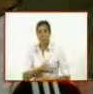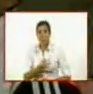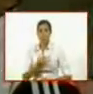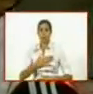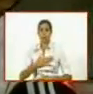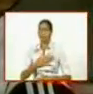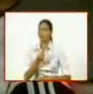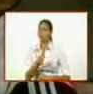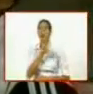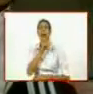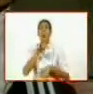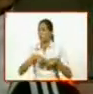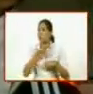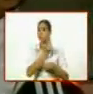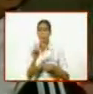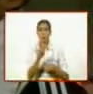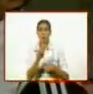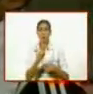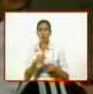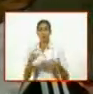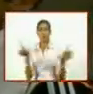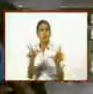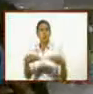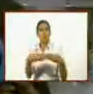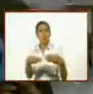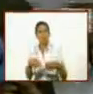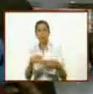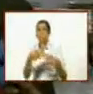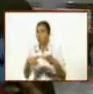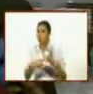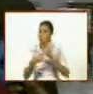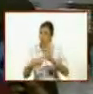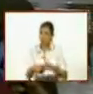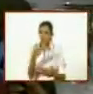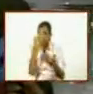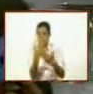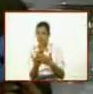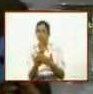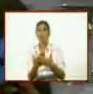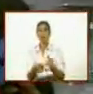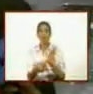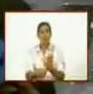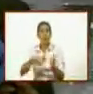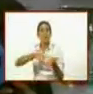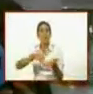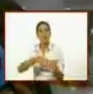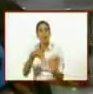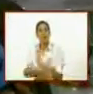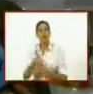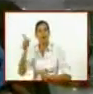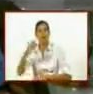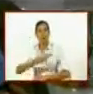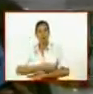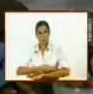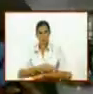es que no nos vamos a quedar callados. Los medios públicos venezolanos van a seguir al frente para mostrar la realidad de lo que está ocurriendo